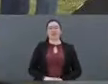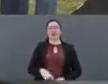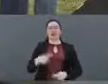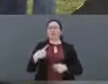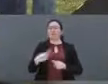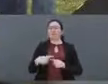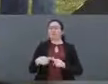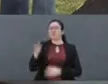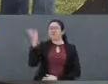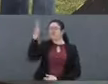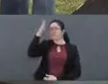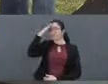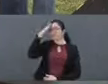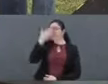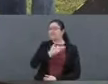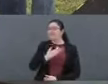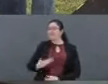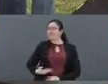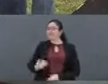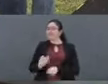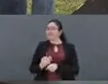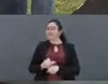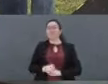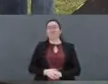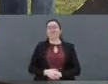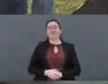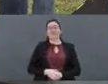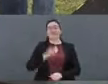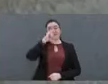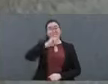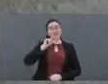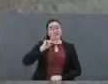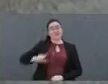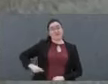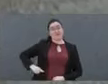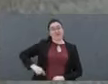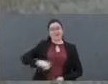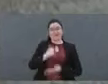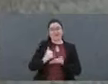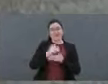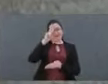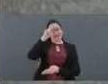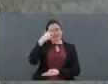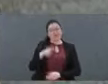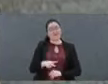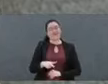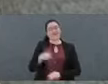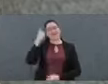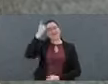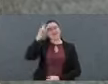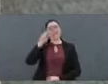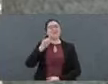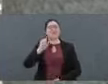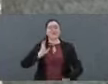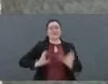Preside este acto la jefa de gobierno de la Ciudad de México, doctora Claudia Sheinbaum Pardo.